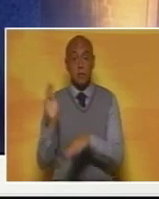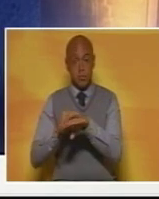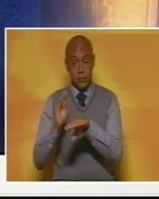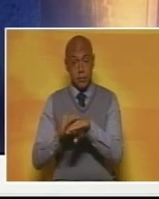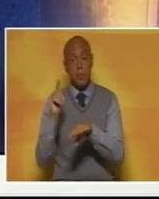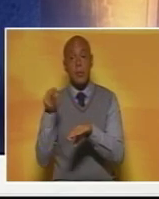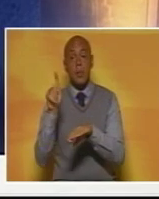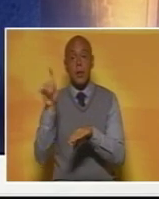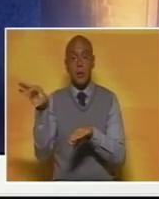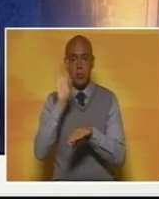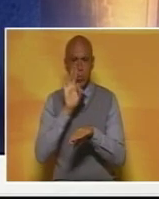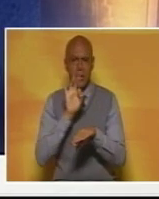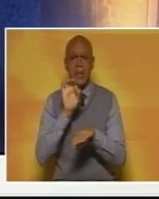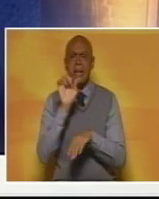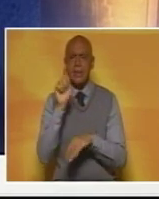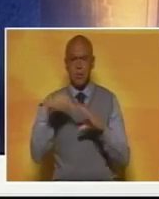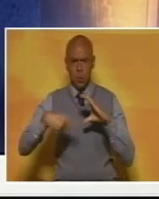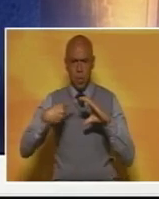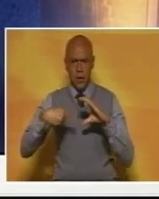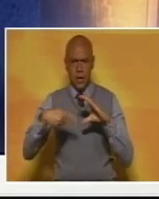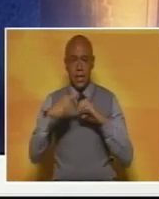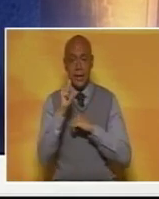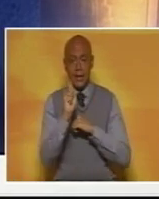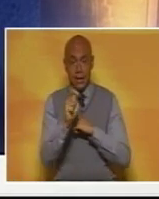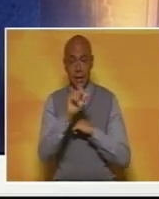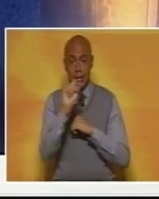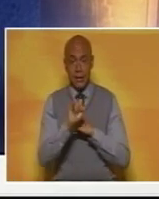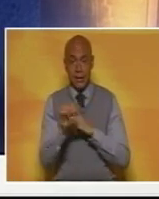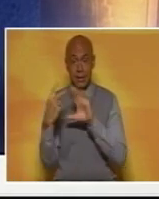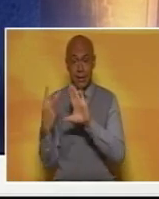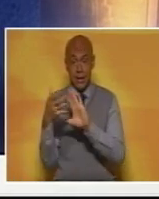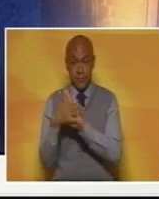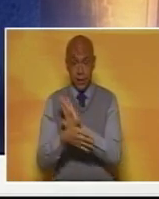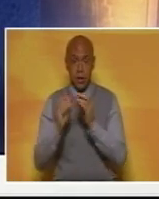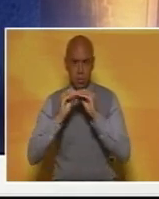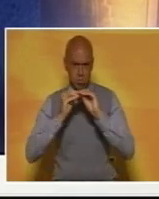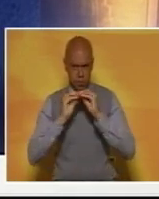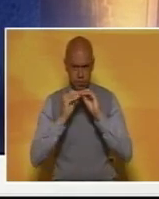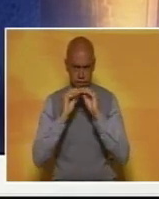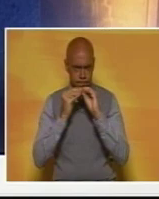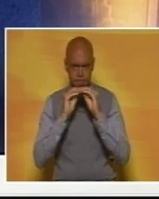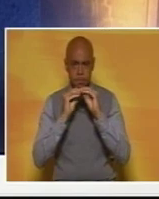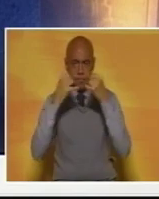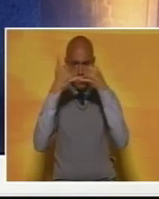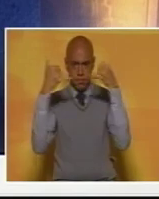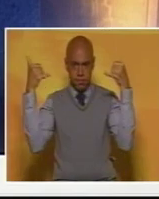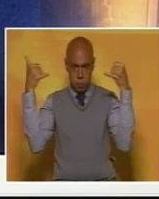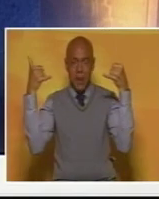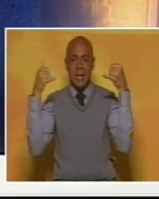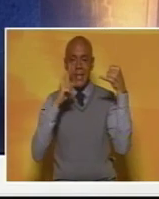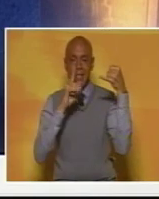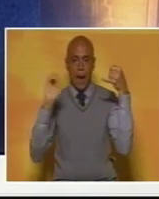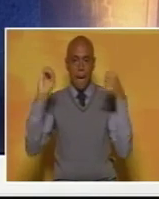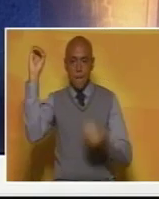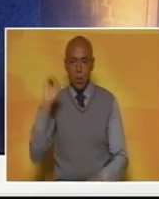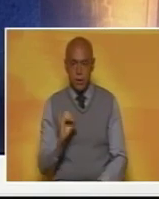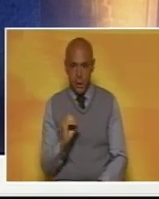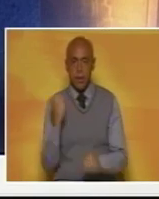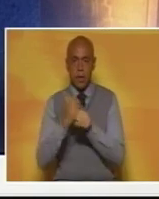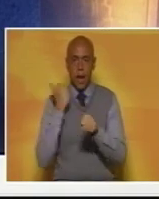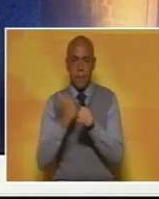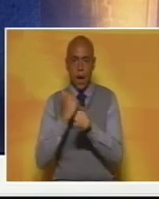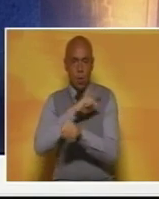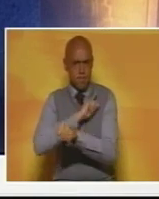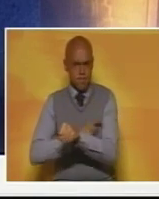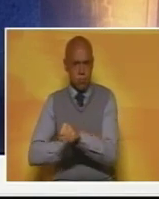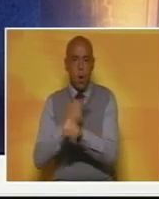de la turbina TZ7 de Termozulia, se están realizando los ajustes necesarios para lograr el 100% de operatividad y